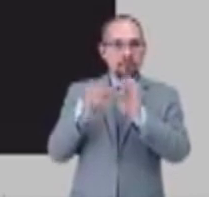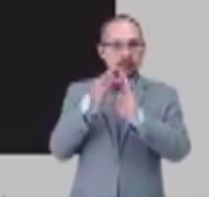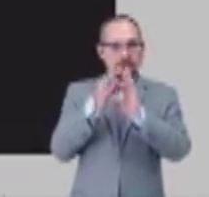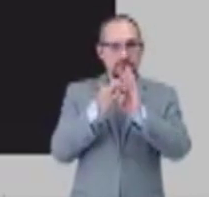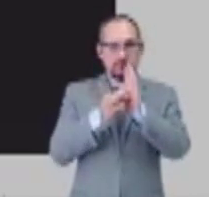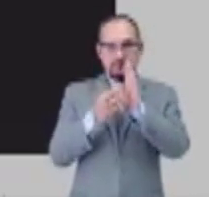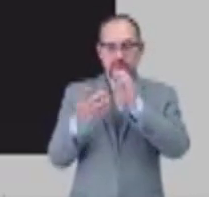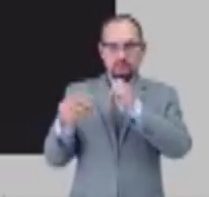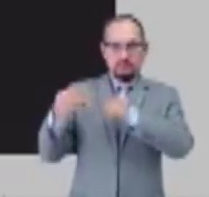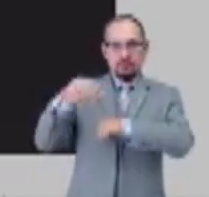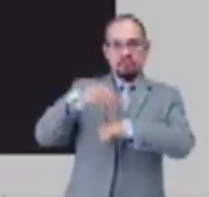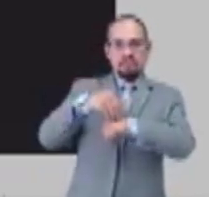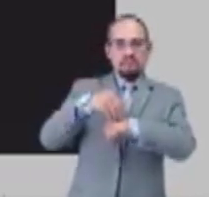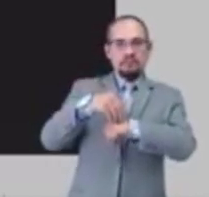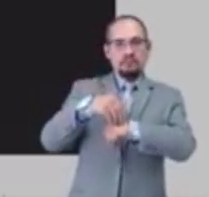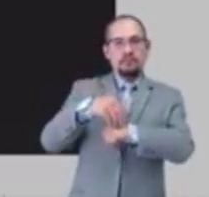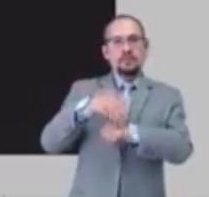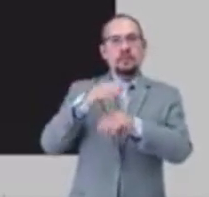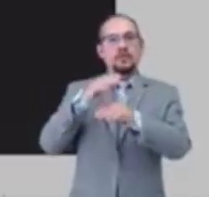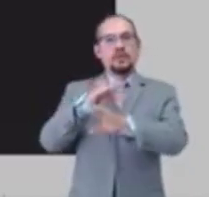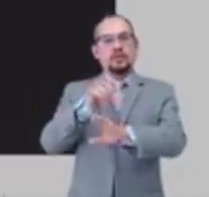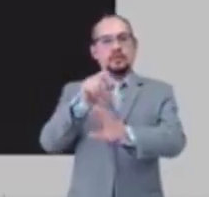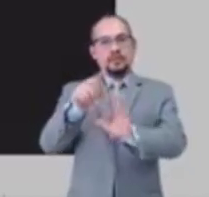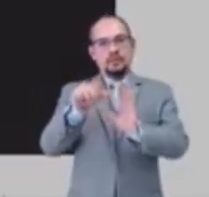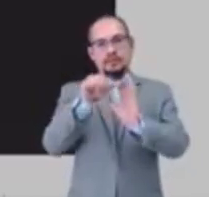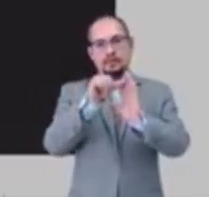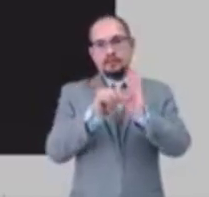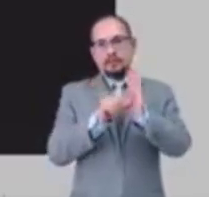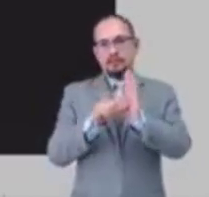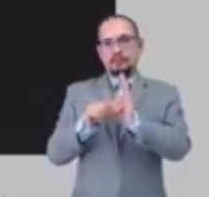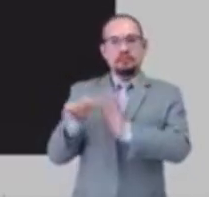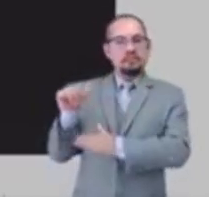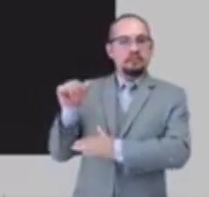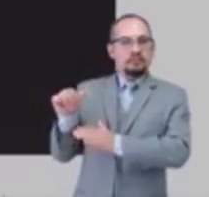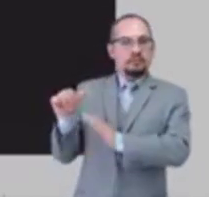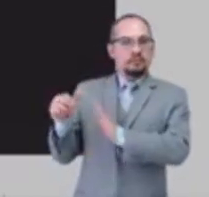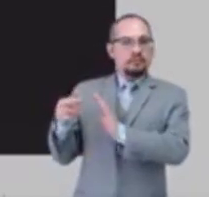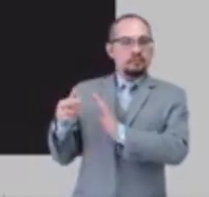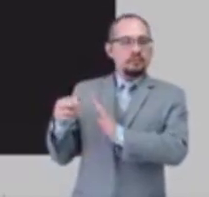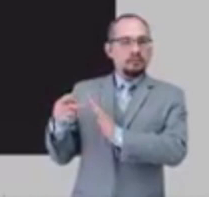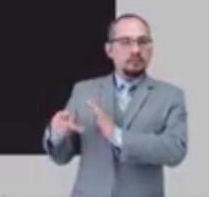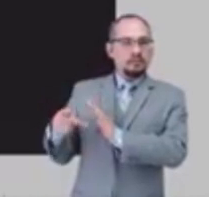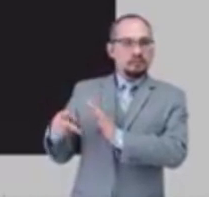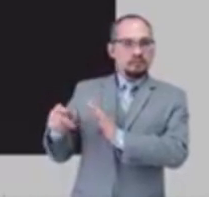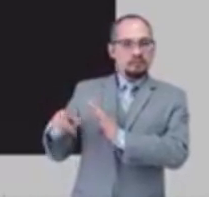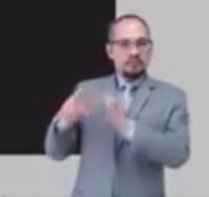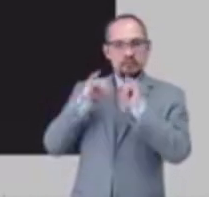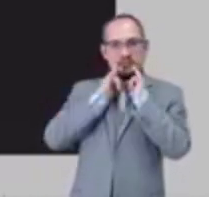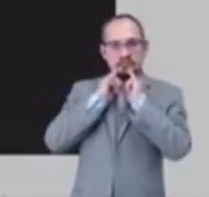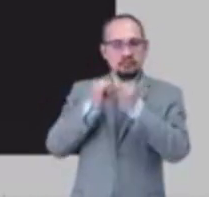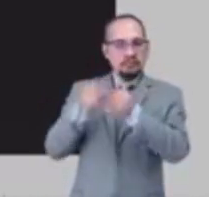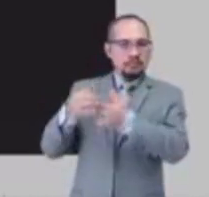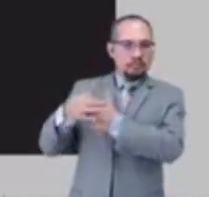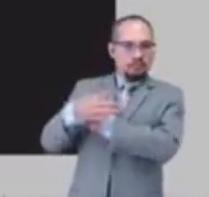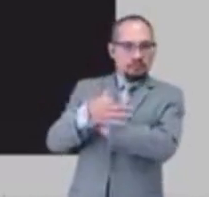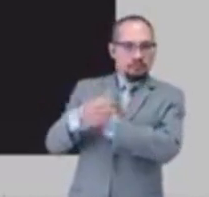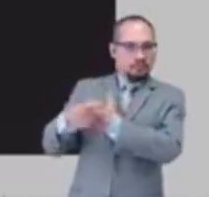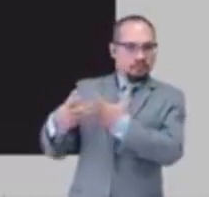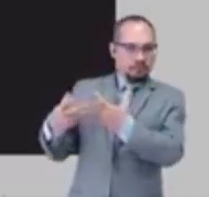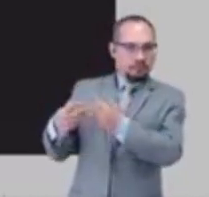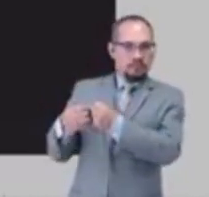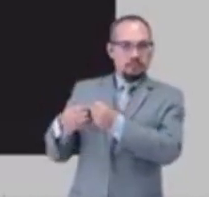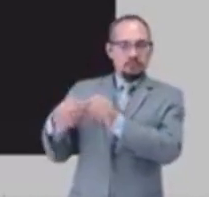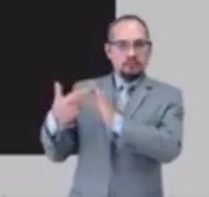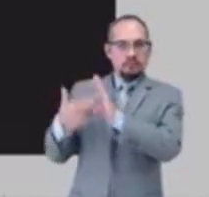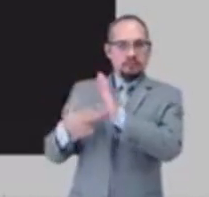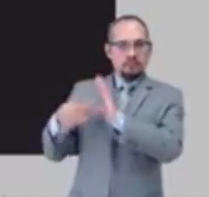cuenta con una experiencia de 38 procesos electorales en el país asimismo informó que el ente auditor será el